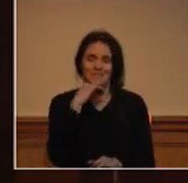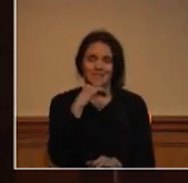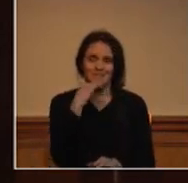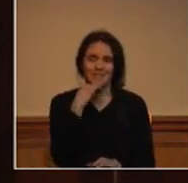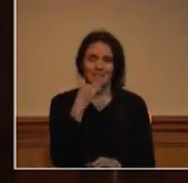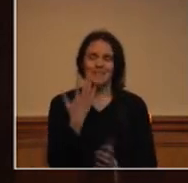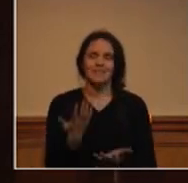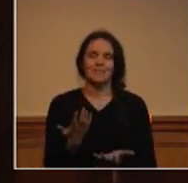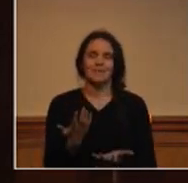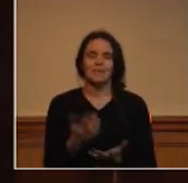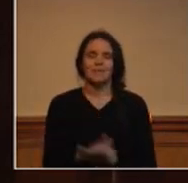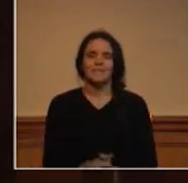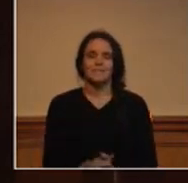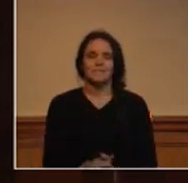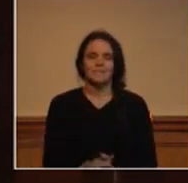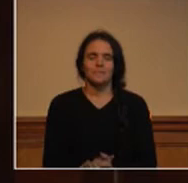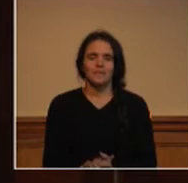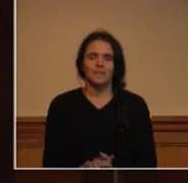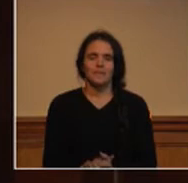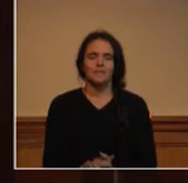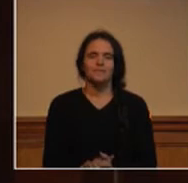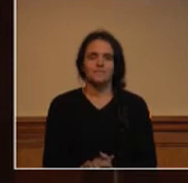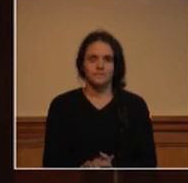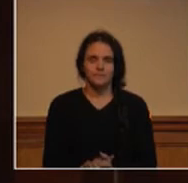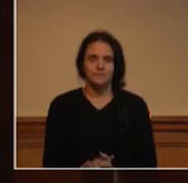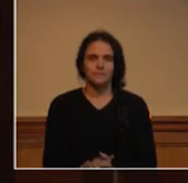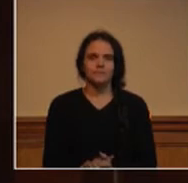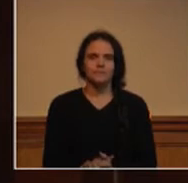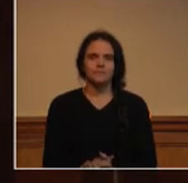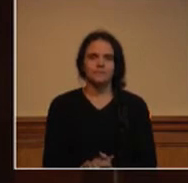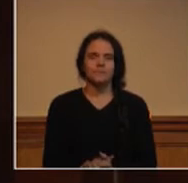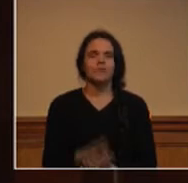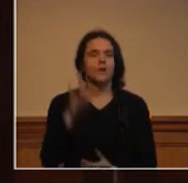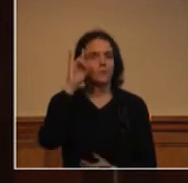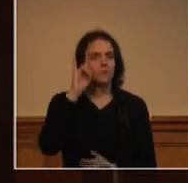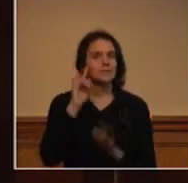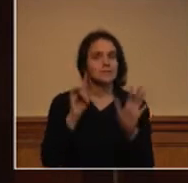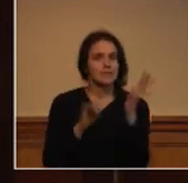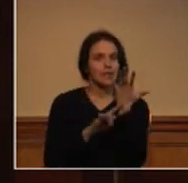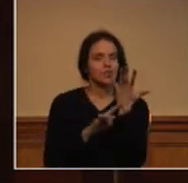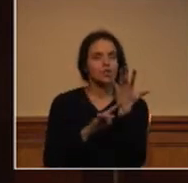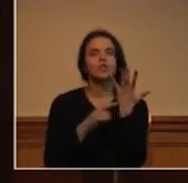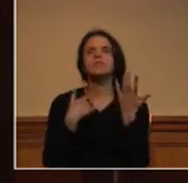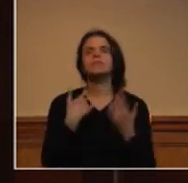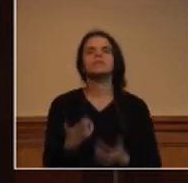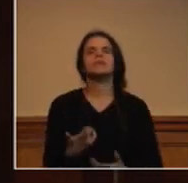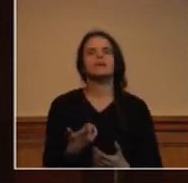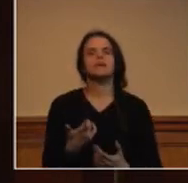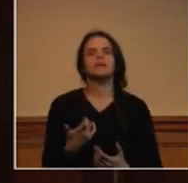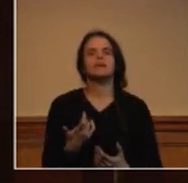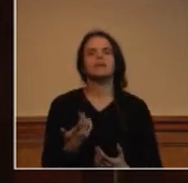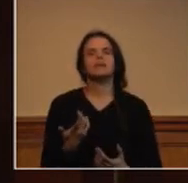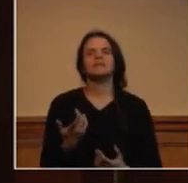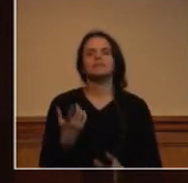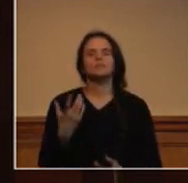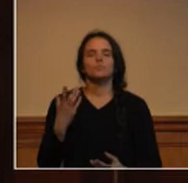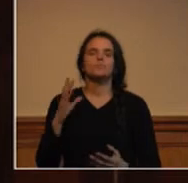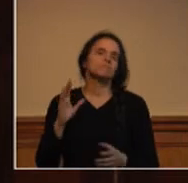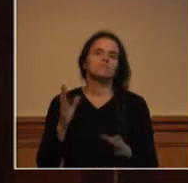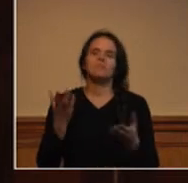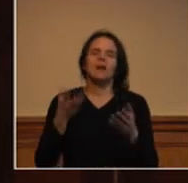nuestra defensa. Recuerden, la tecnología es un medio, no es un